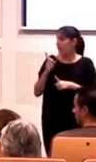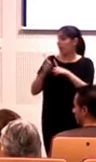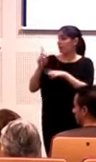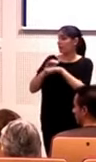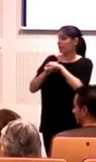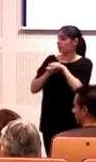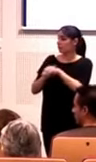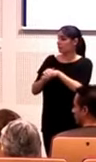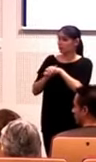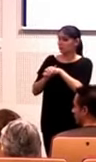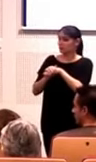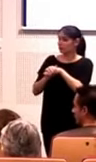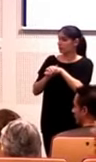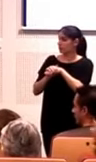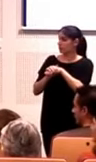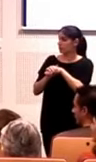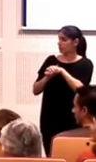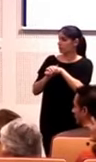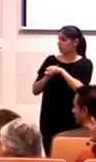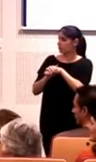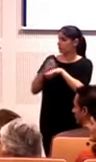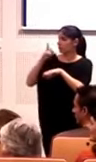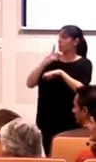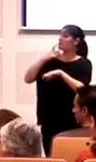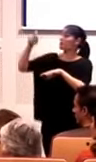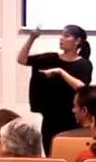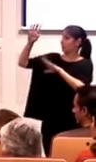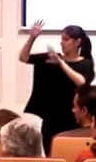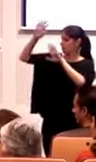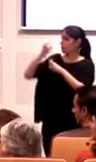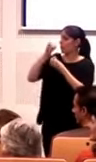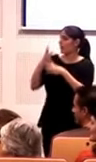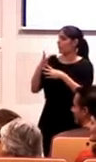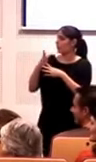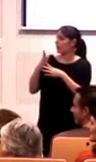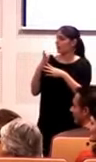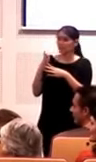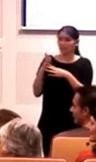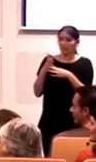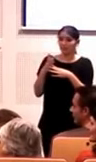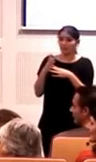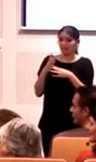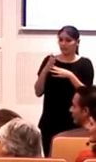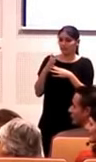como Paco, que me aprovecho siempre de él. Ah, sí, mira, qué bien. Hola.